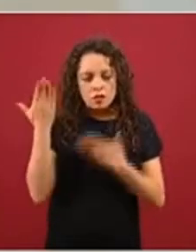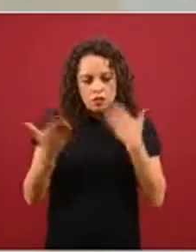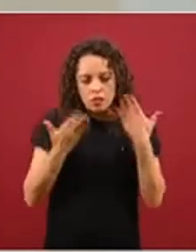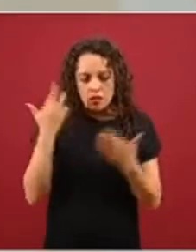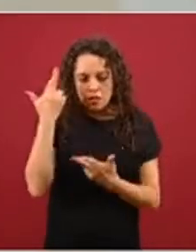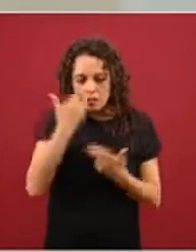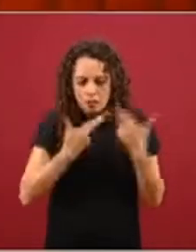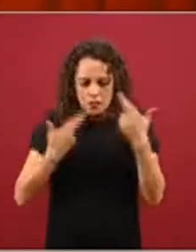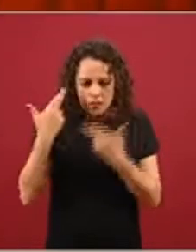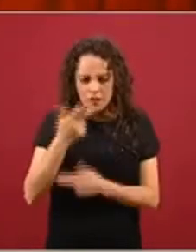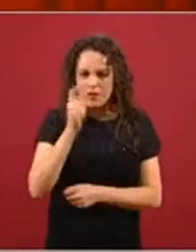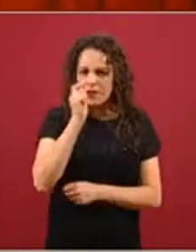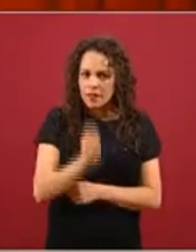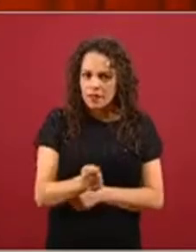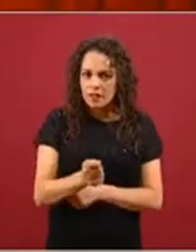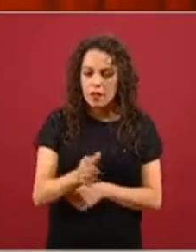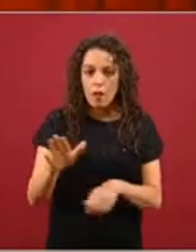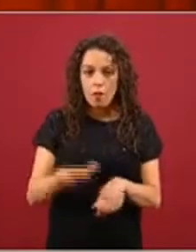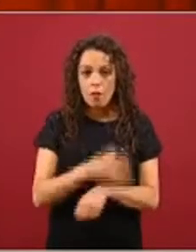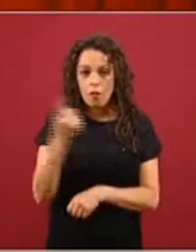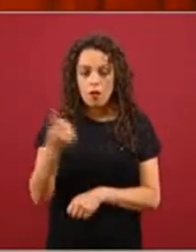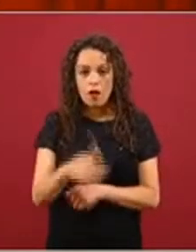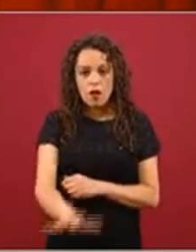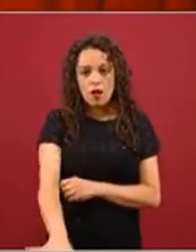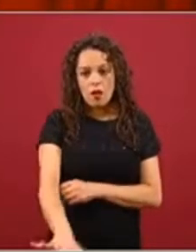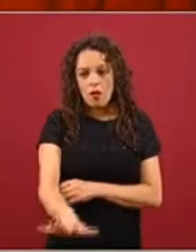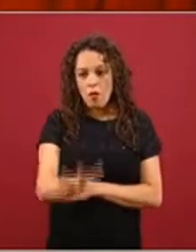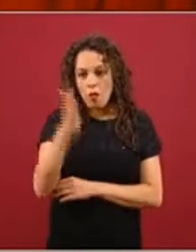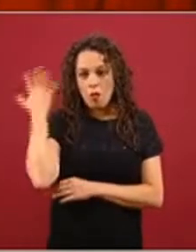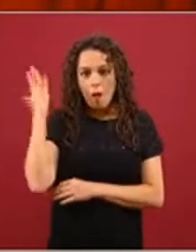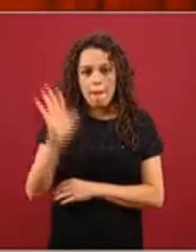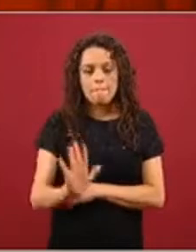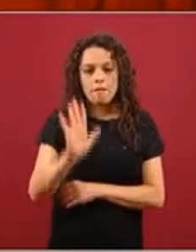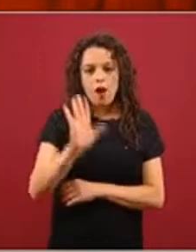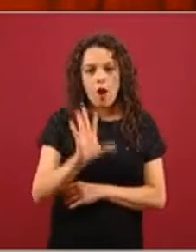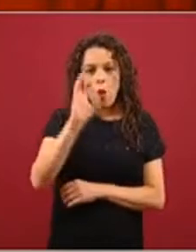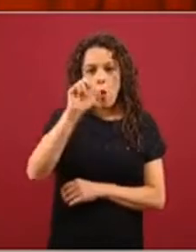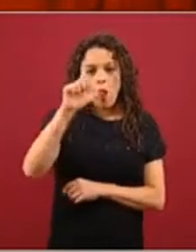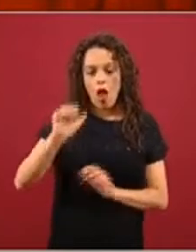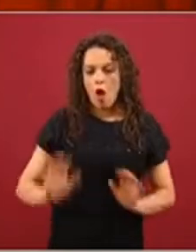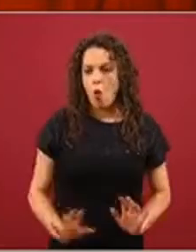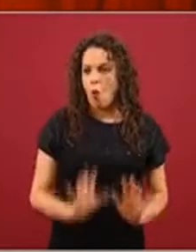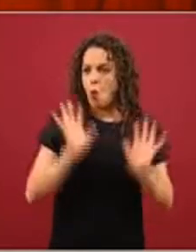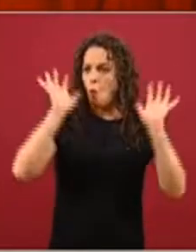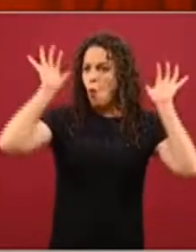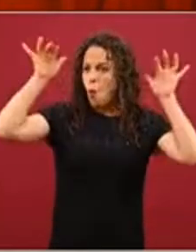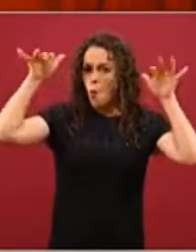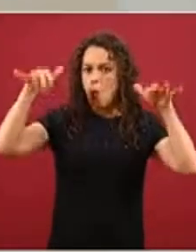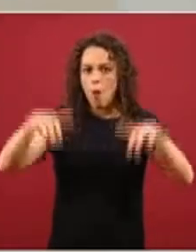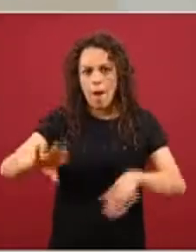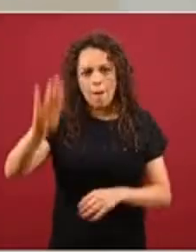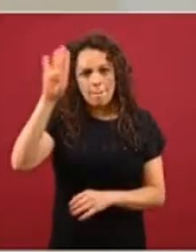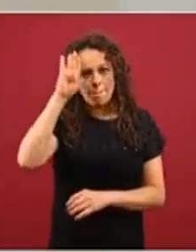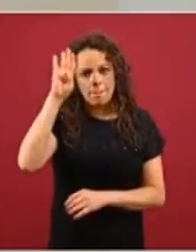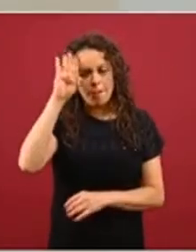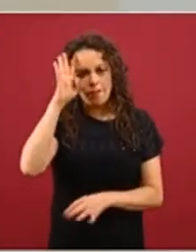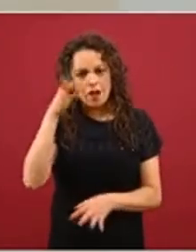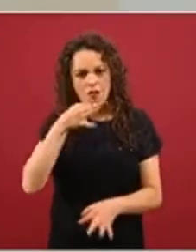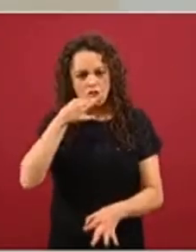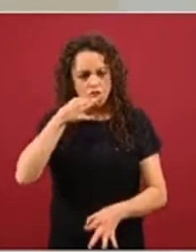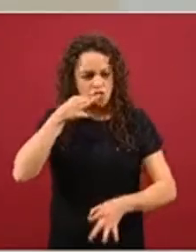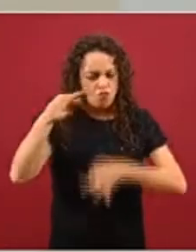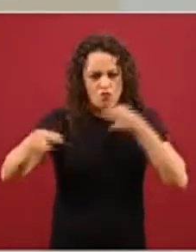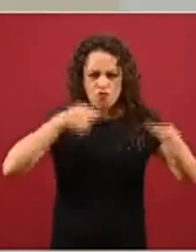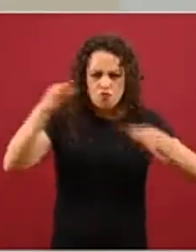se propagan como olas, como grandes olas, se difunden las noticias que